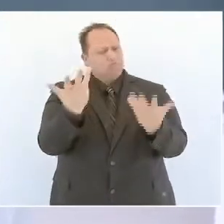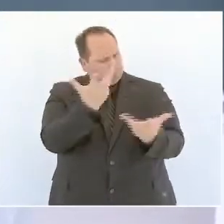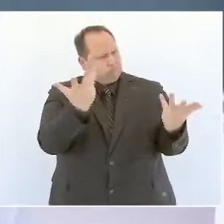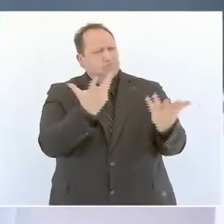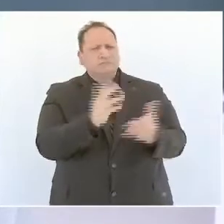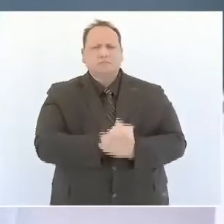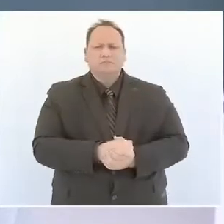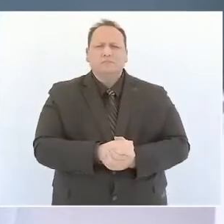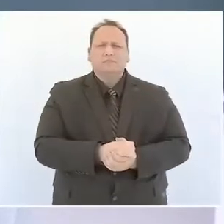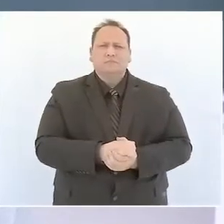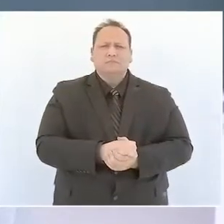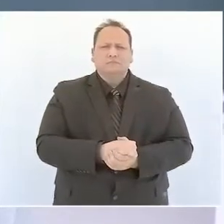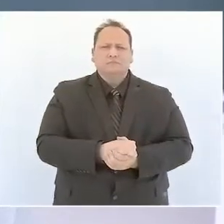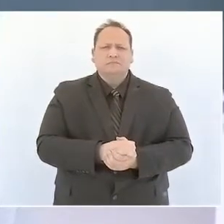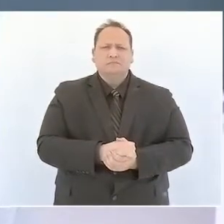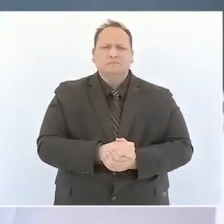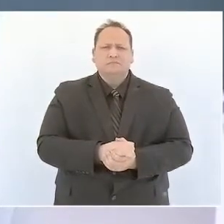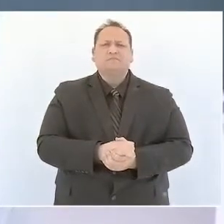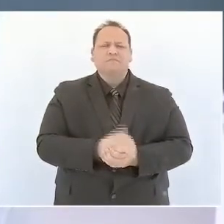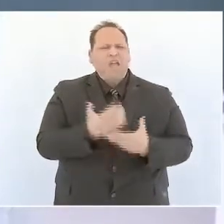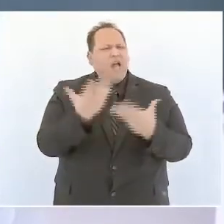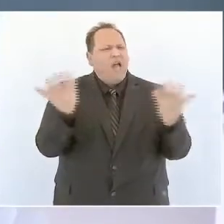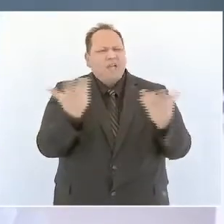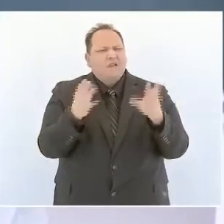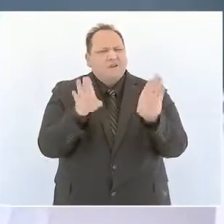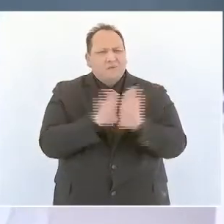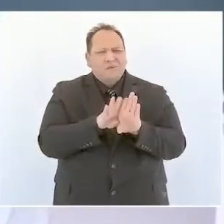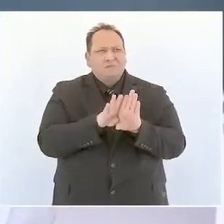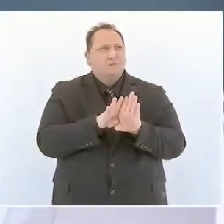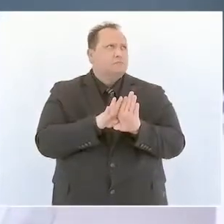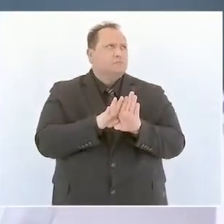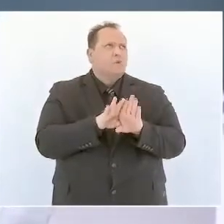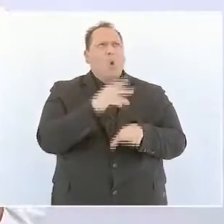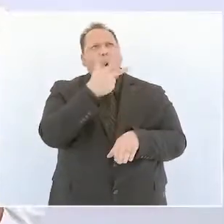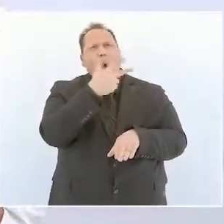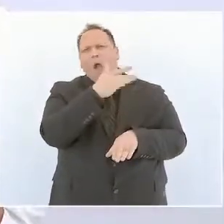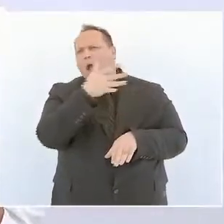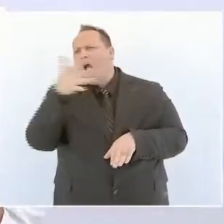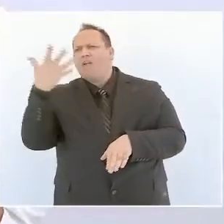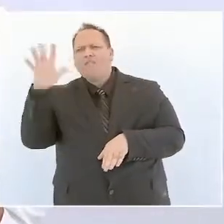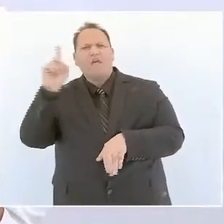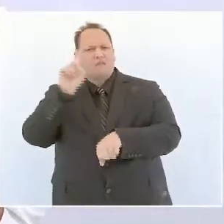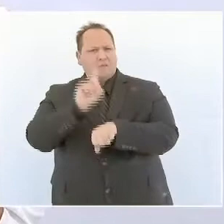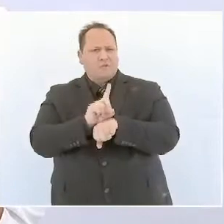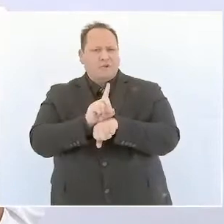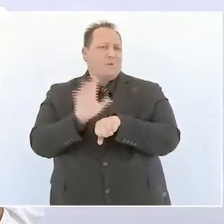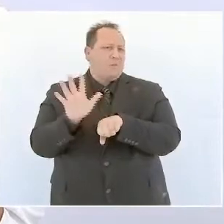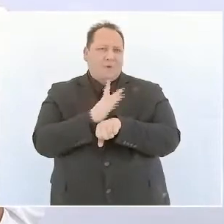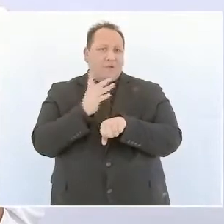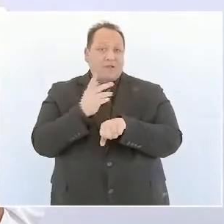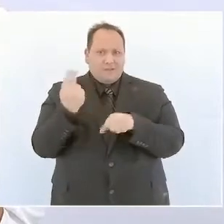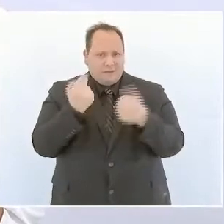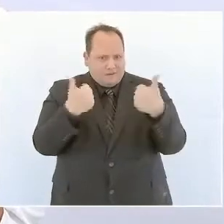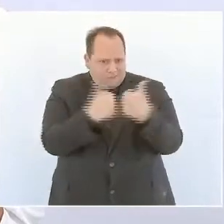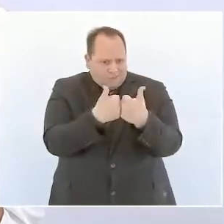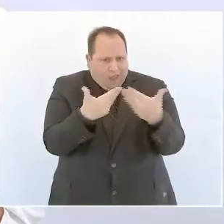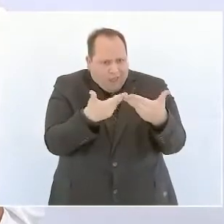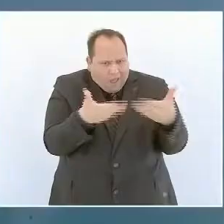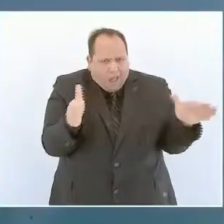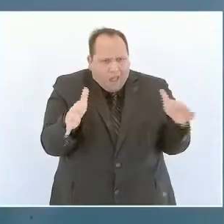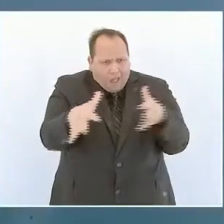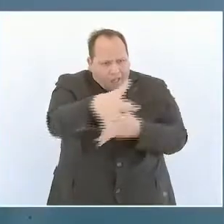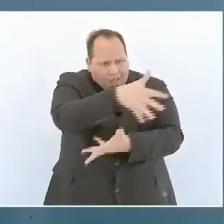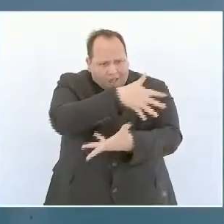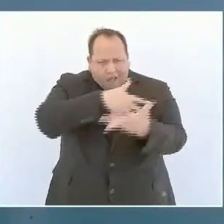adelante, y lo vamos a hacer en 8, en 10 días, porque necesitamos abrir la frontera